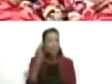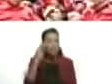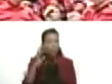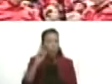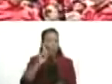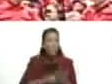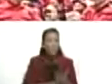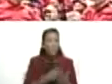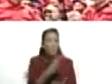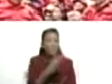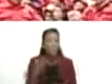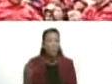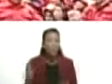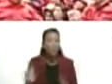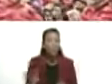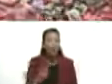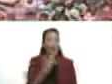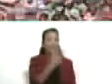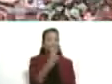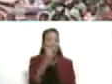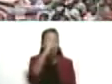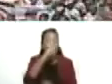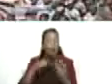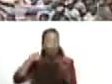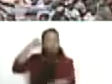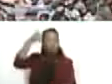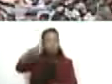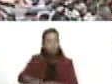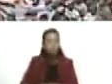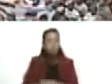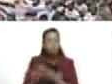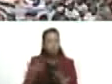febrero de 2024, 32 años después.